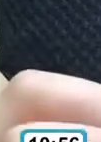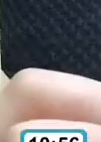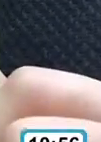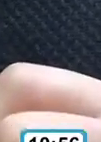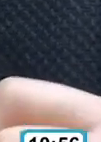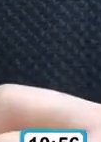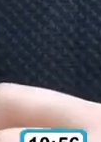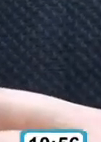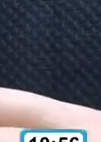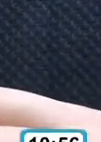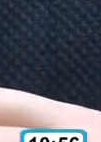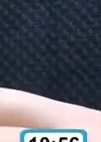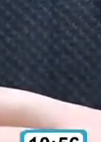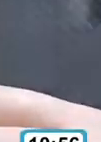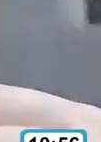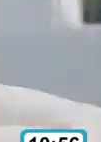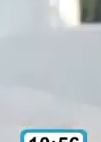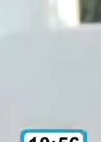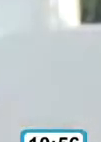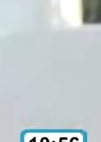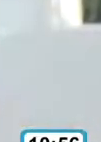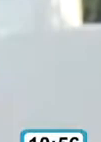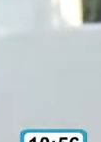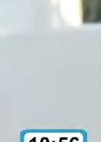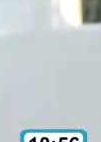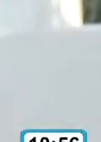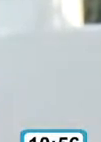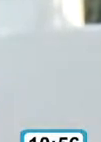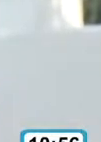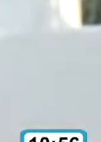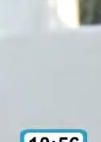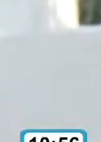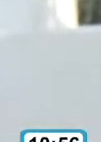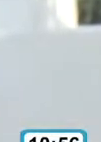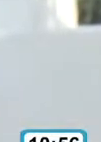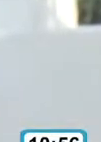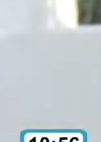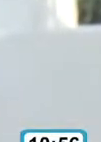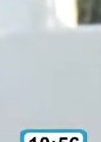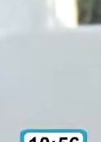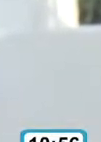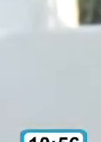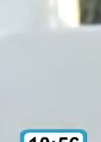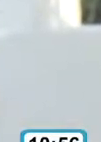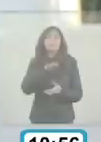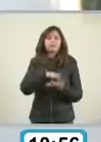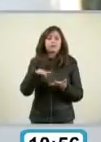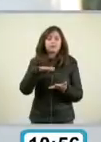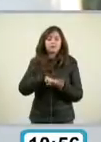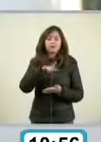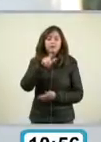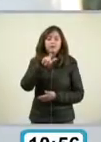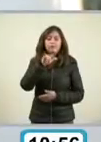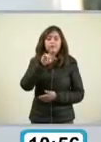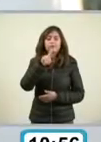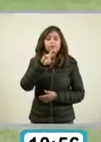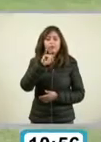YouTube se pueden suscribir a mi canal ujú. y bueno, ahí pueden encontrar la versión